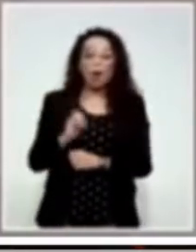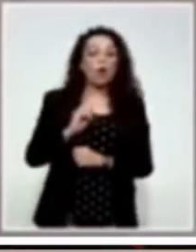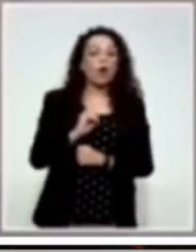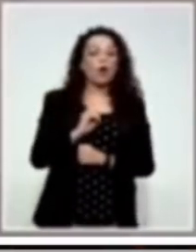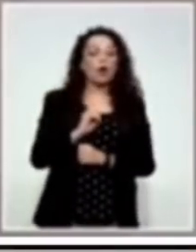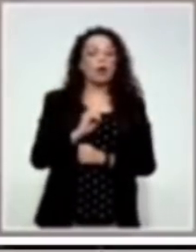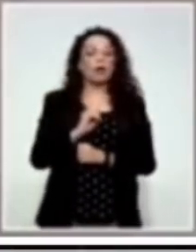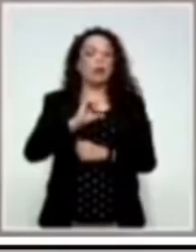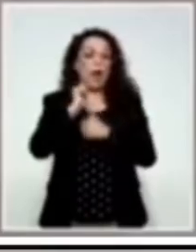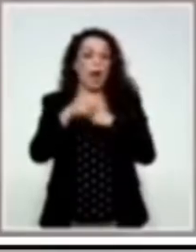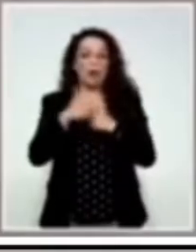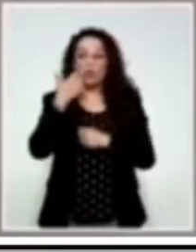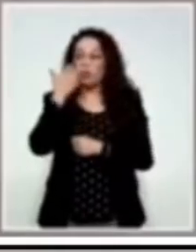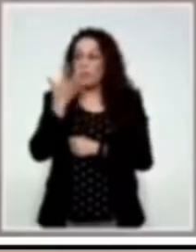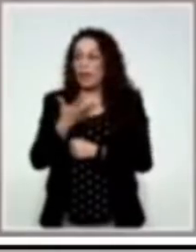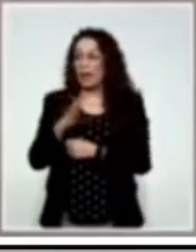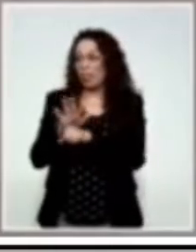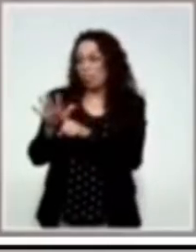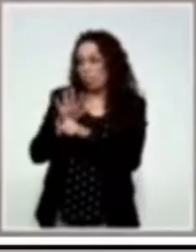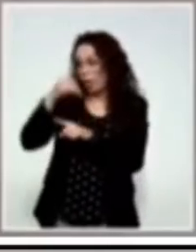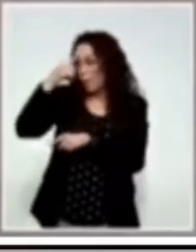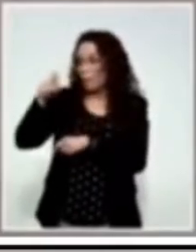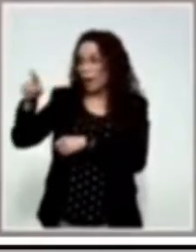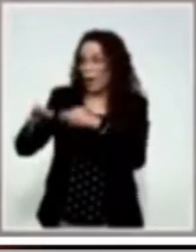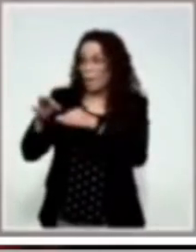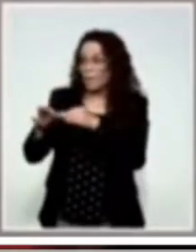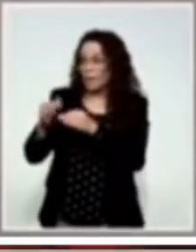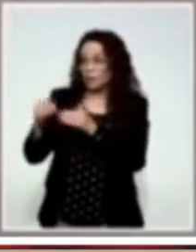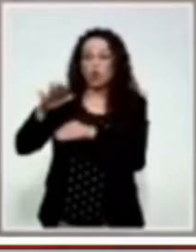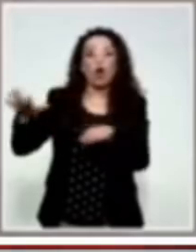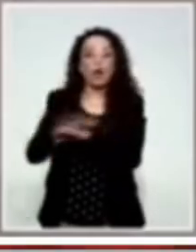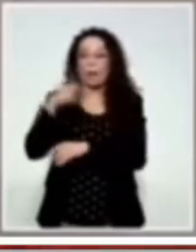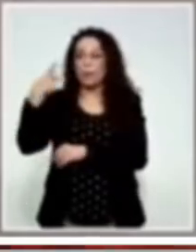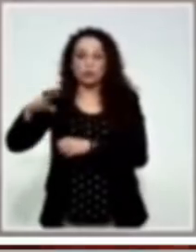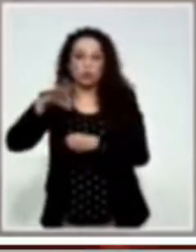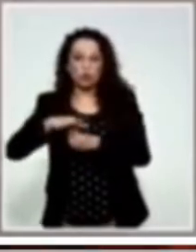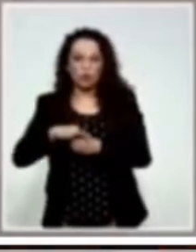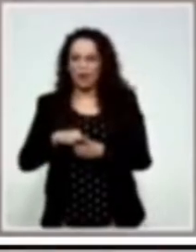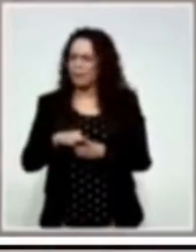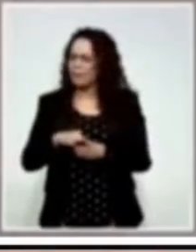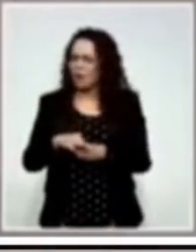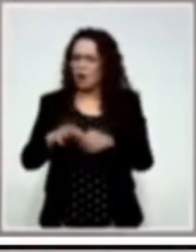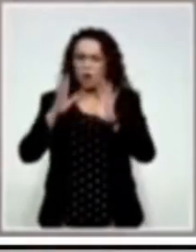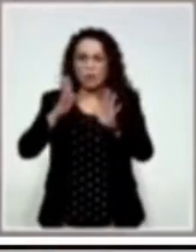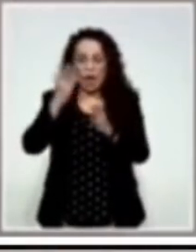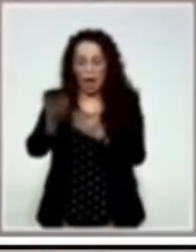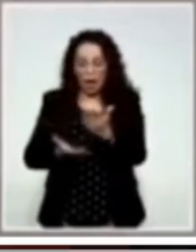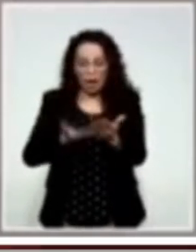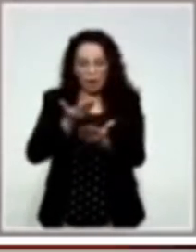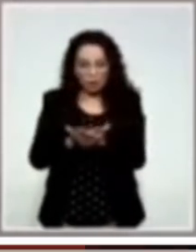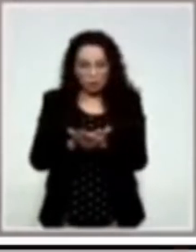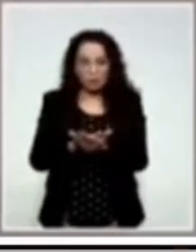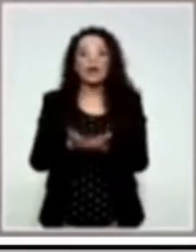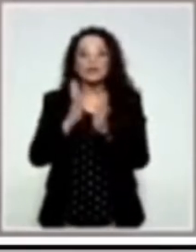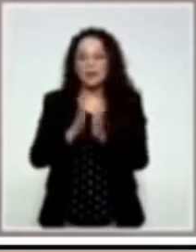ellos quieran, como tampoco que no lo reciban. El proyecto ya está, obviamente, y se hace público en gran medida también para que